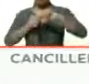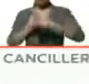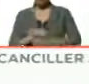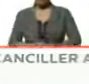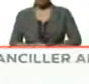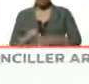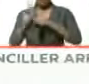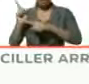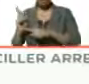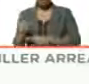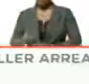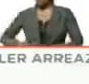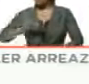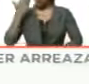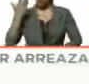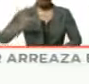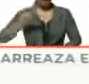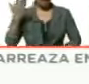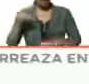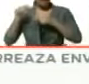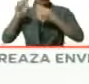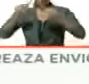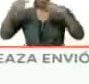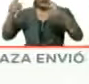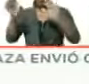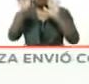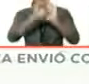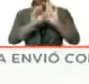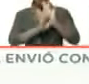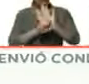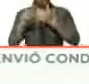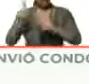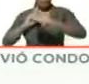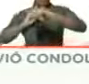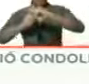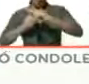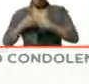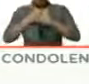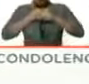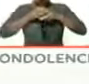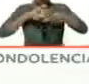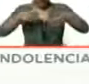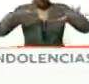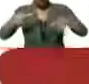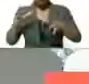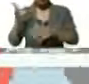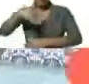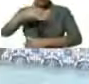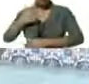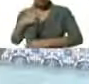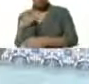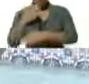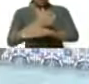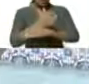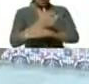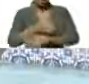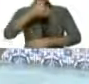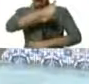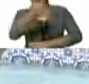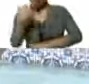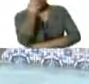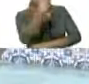Es por eso que es muy importante que en esta nueva etapa de detección masiva, donde estamos yendo a cada